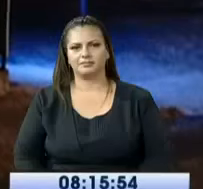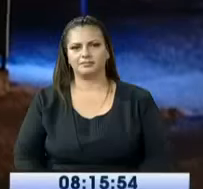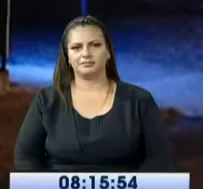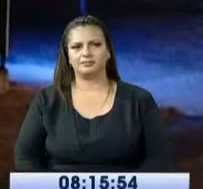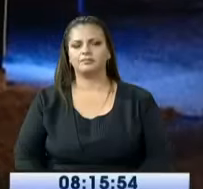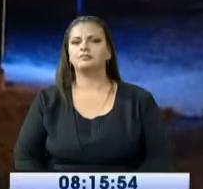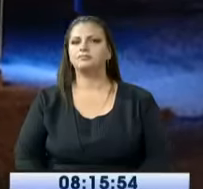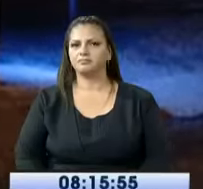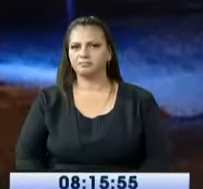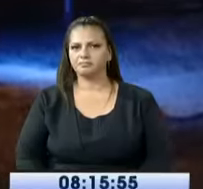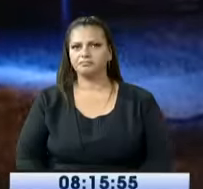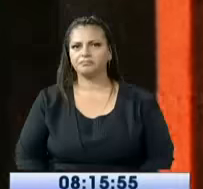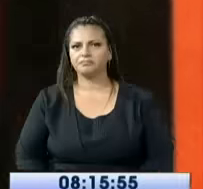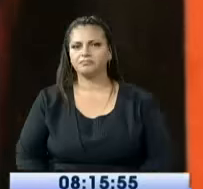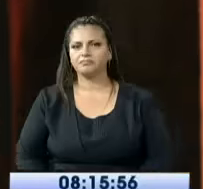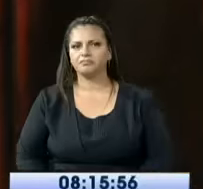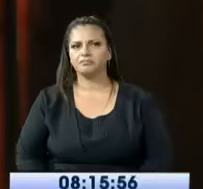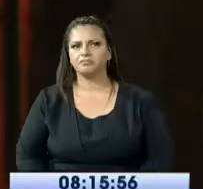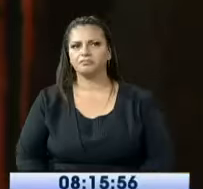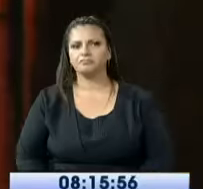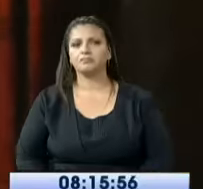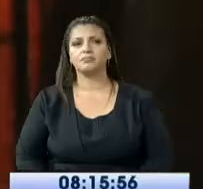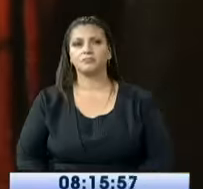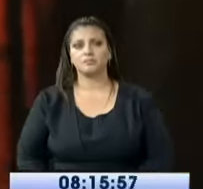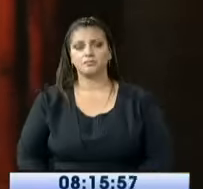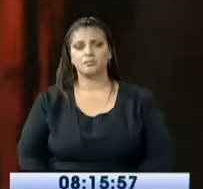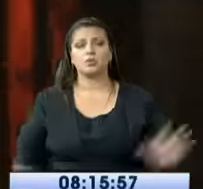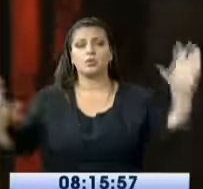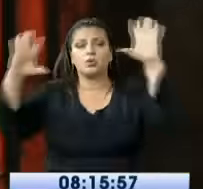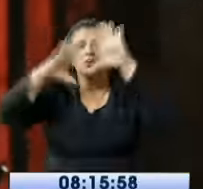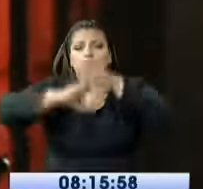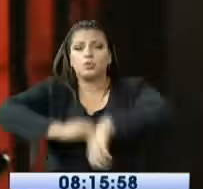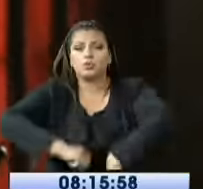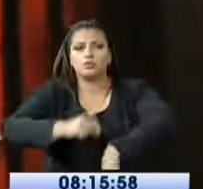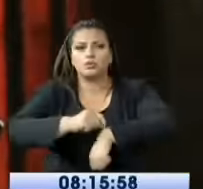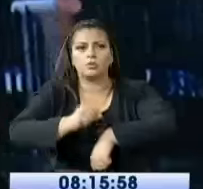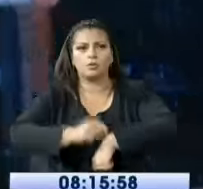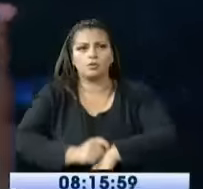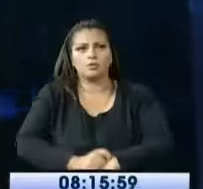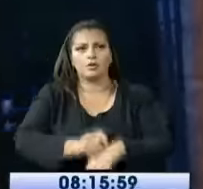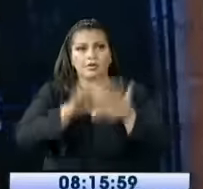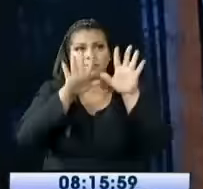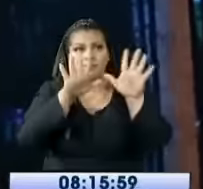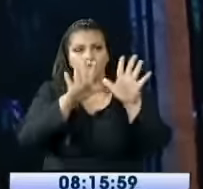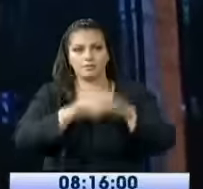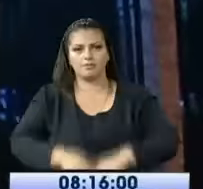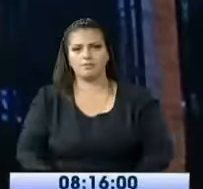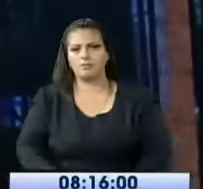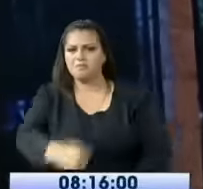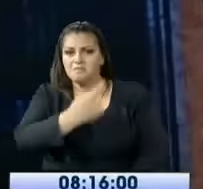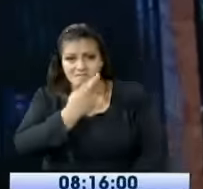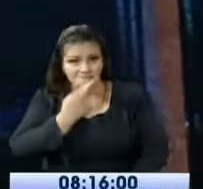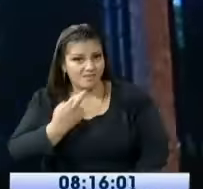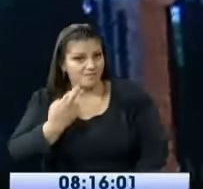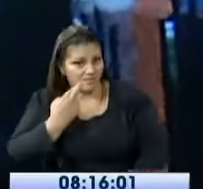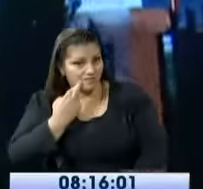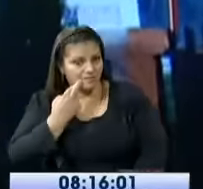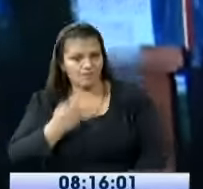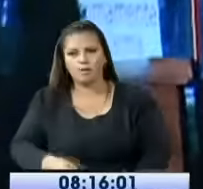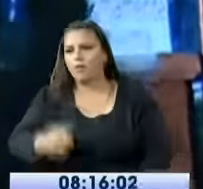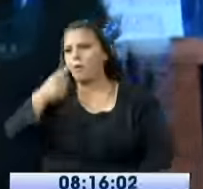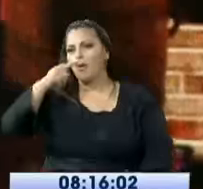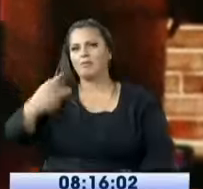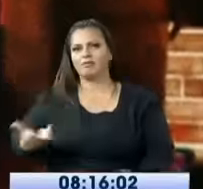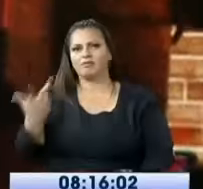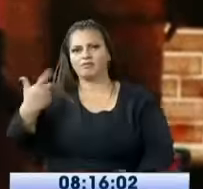La acción delictiva ocurrió pasadas las 22 horas. Tres individuos llegaron en dos motocicletas y sin quitarse el casco procedieron